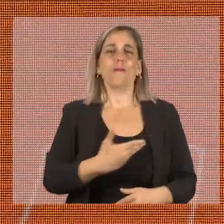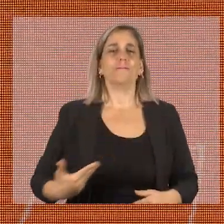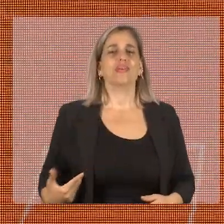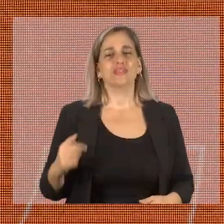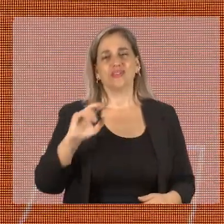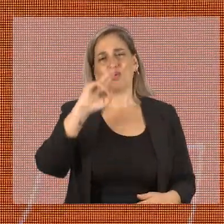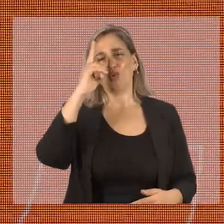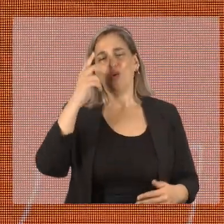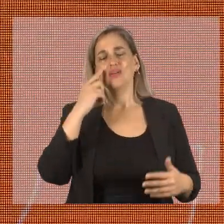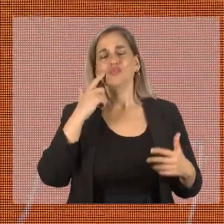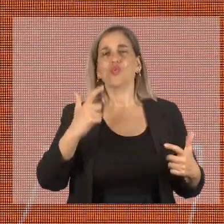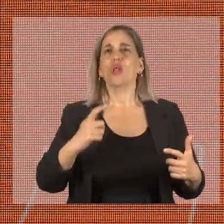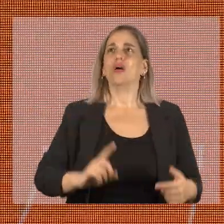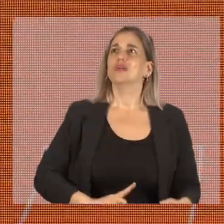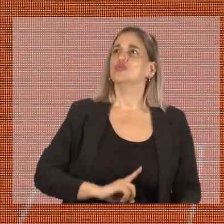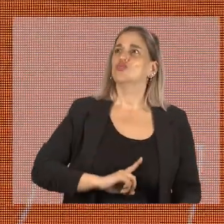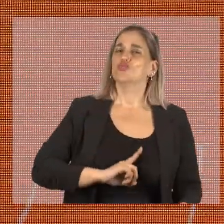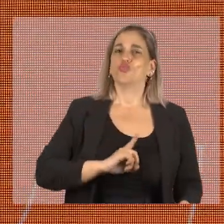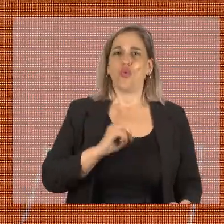país. Es un privilegio.